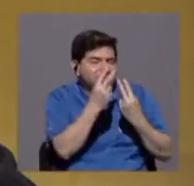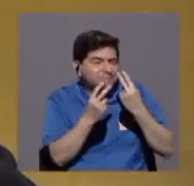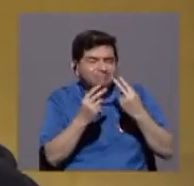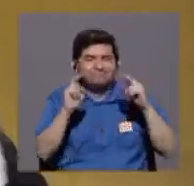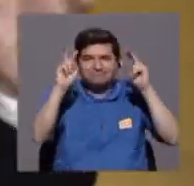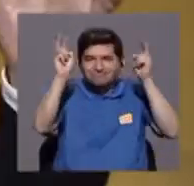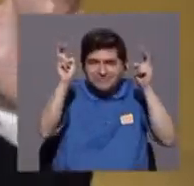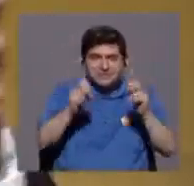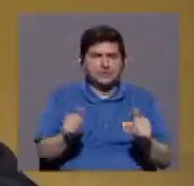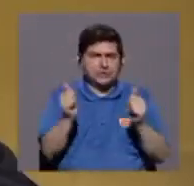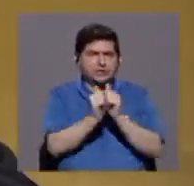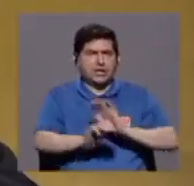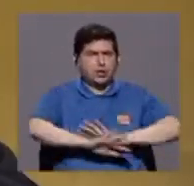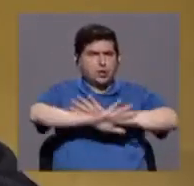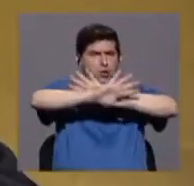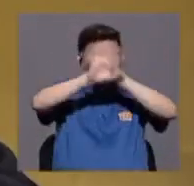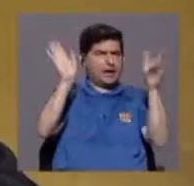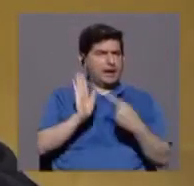claridad enorme